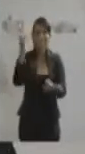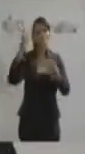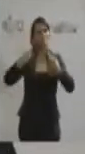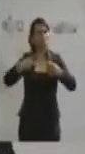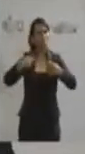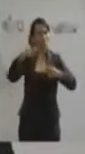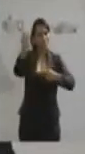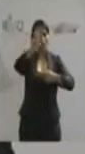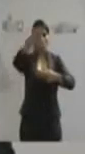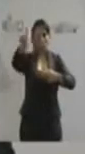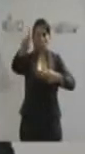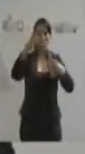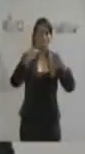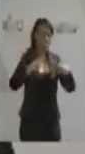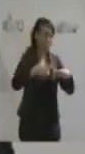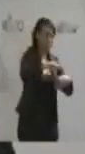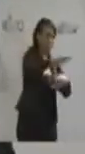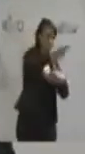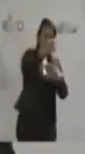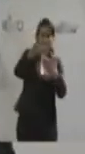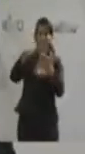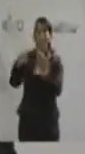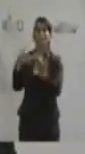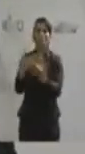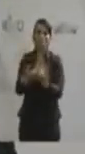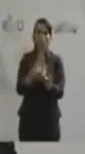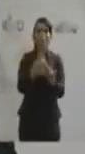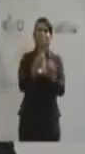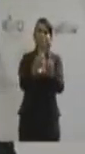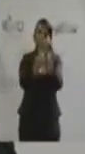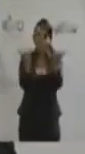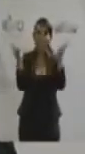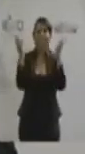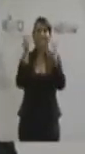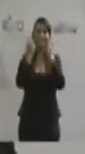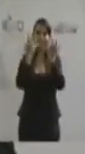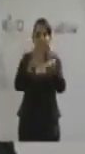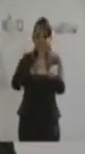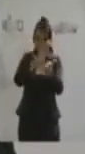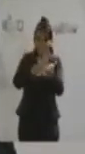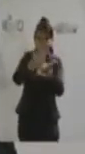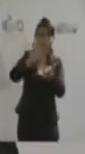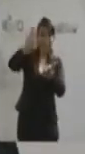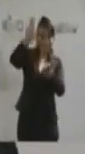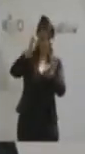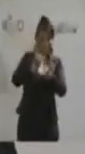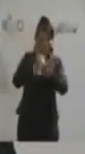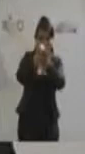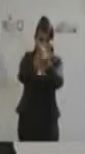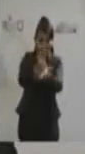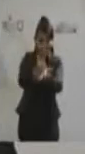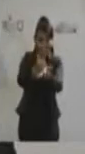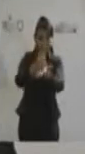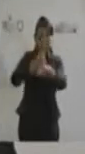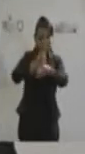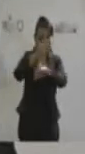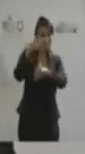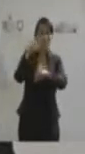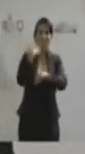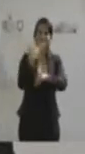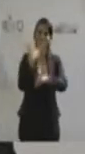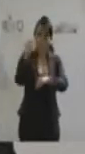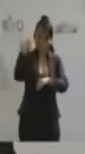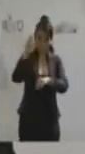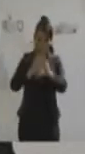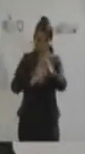conocedores, de todos aquellos queretanos dispuestos a trabajar por nuestro estado. Vamos a hacer un gobierno ciudadano. Vamos a